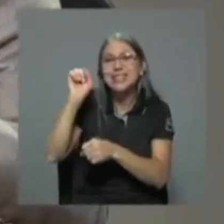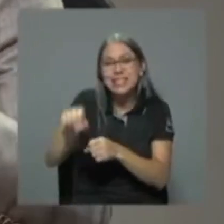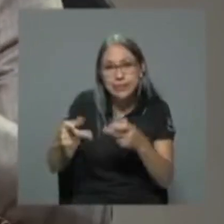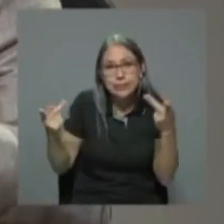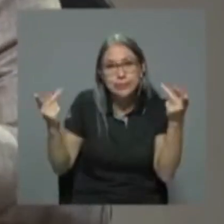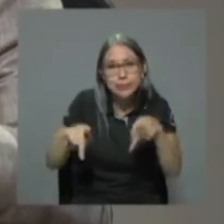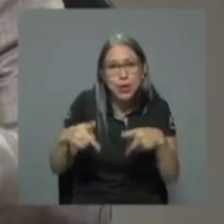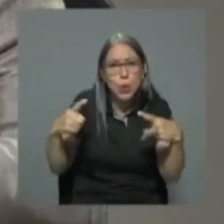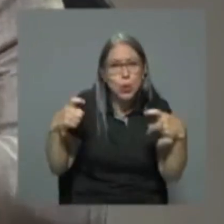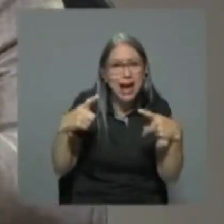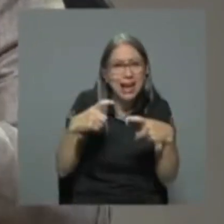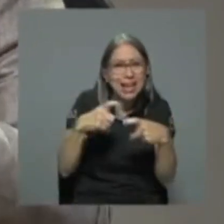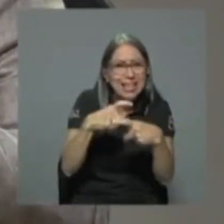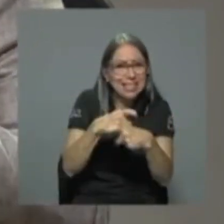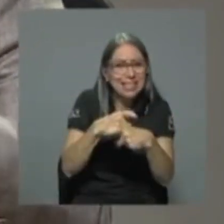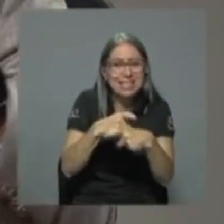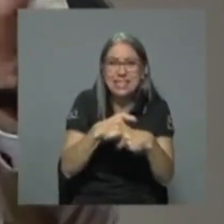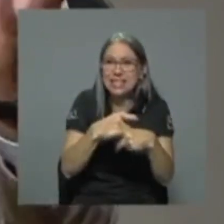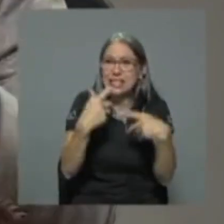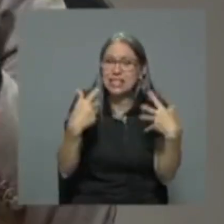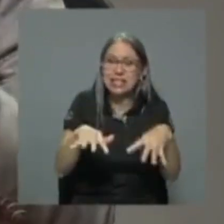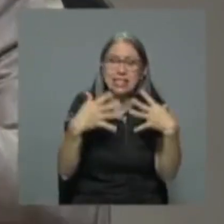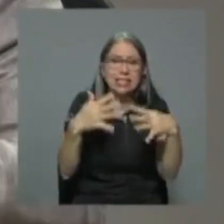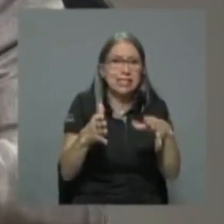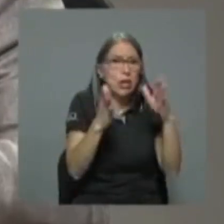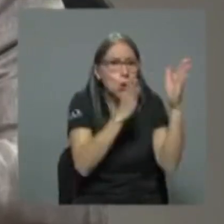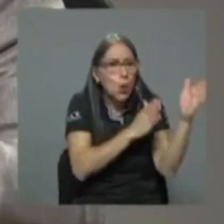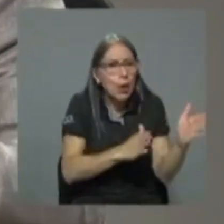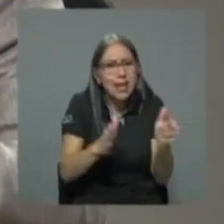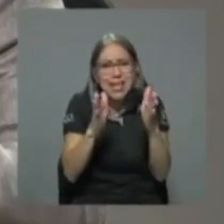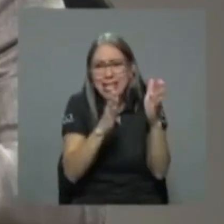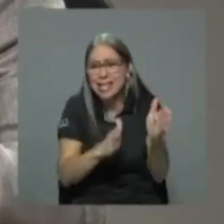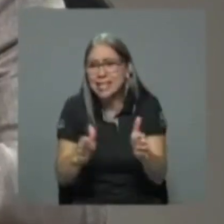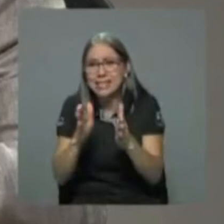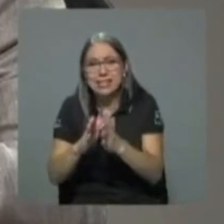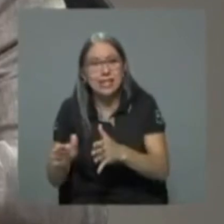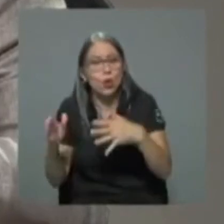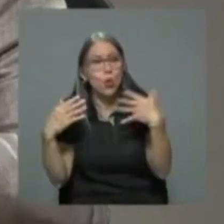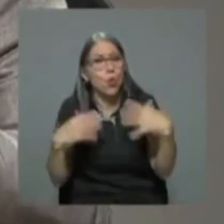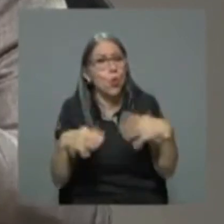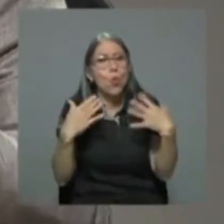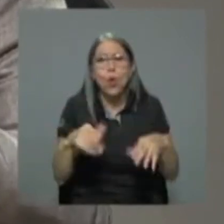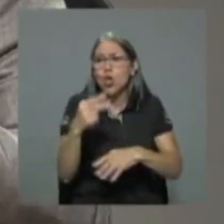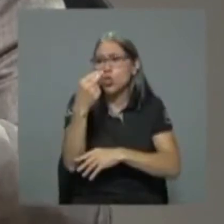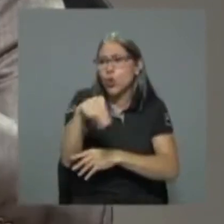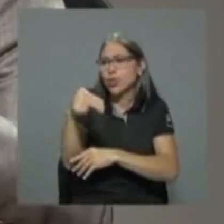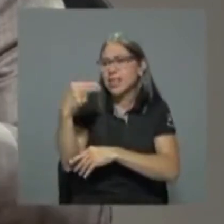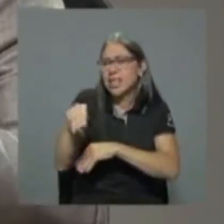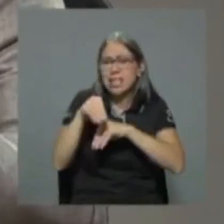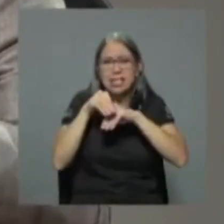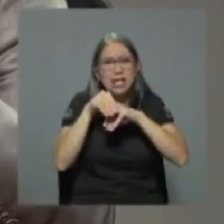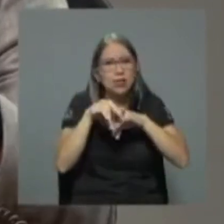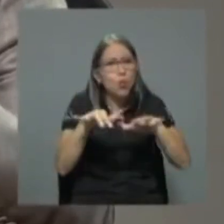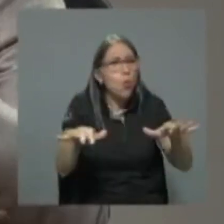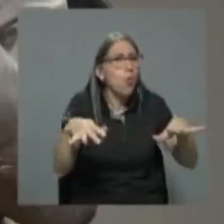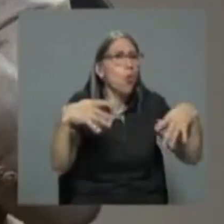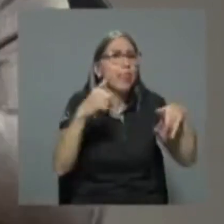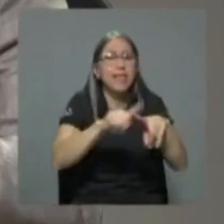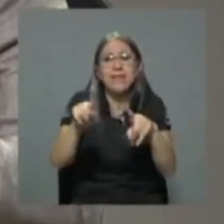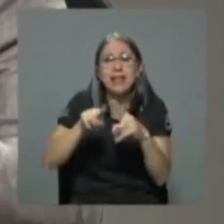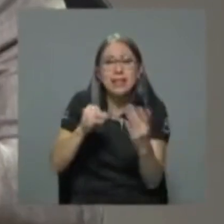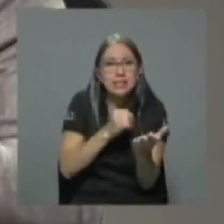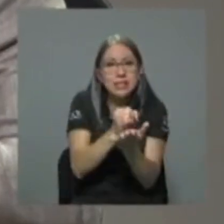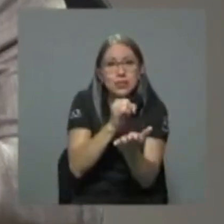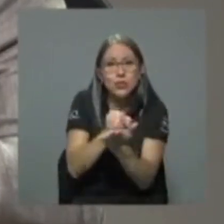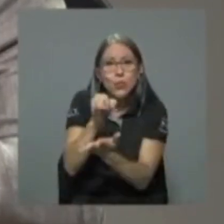el mundo logístico pero muy comentada en las noticias y en estudios. Pero, por ejemplo,